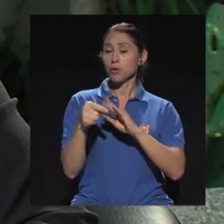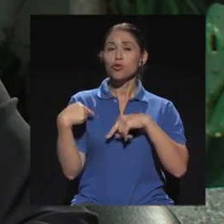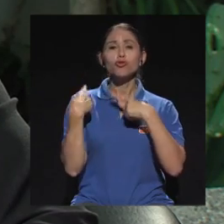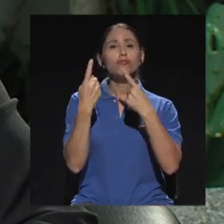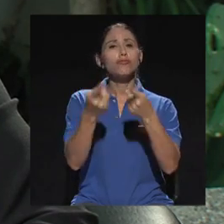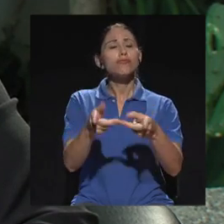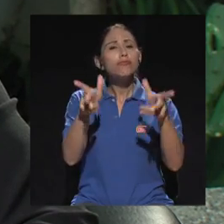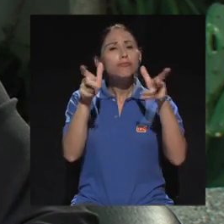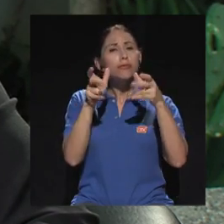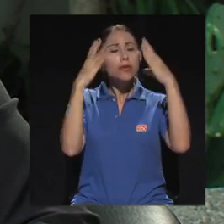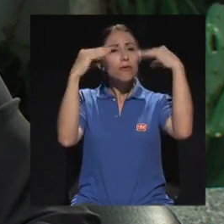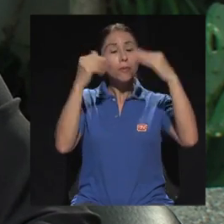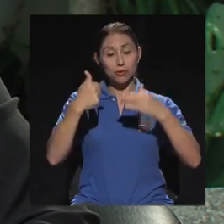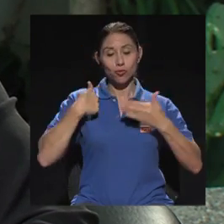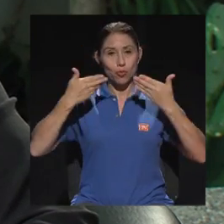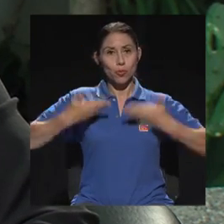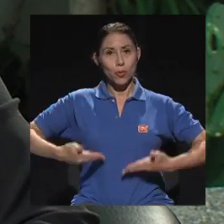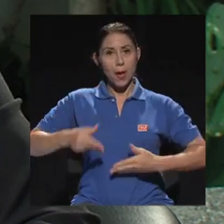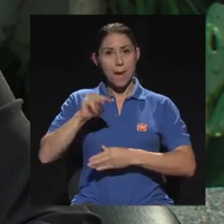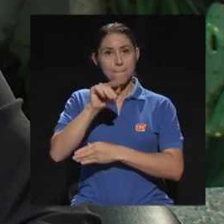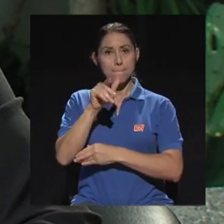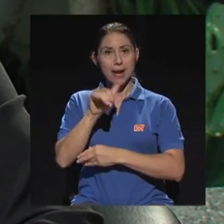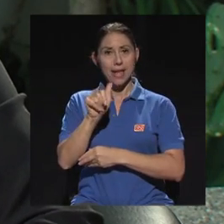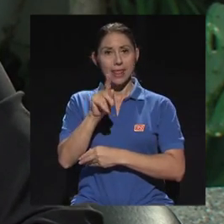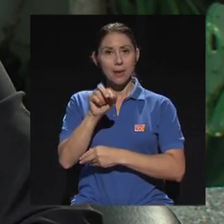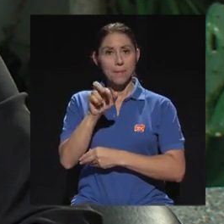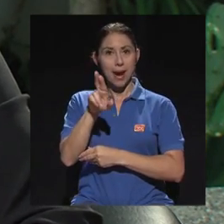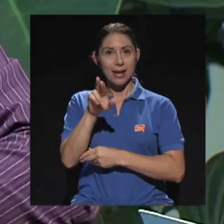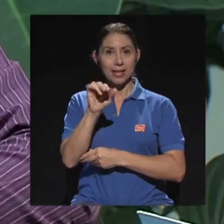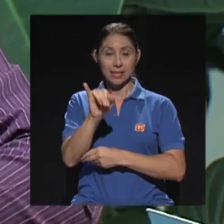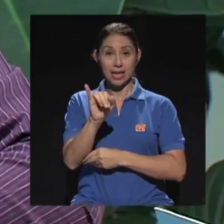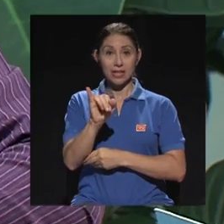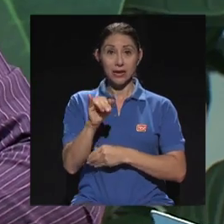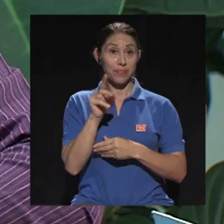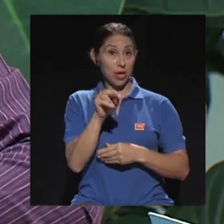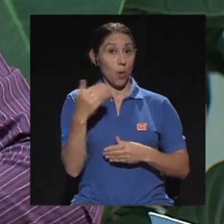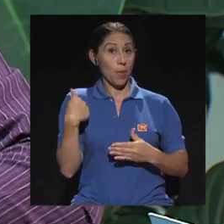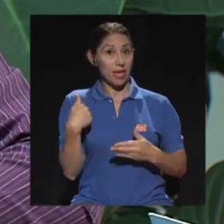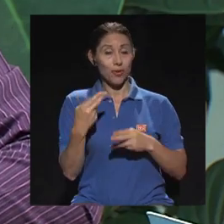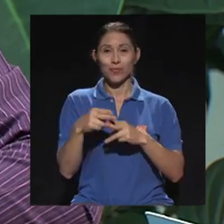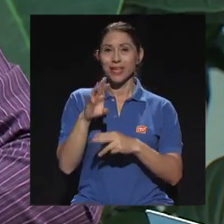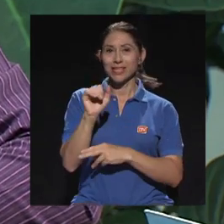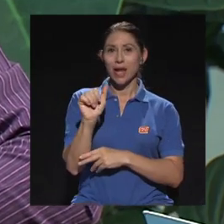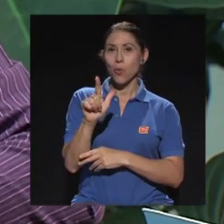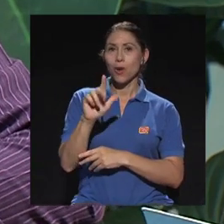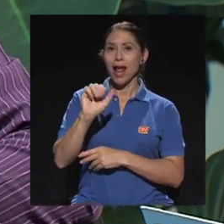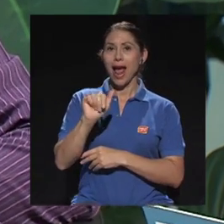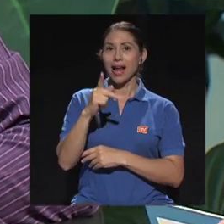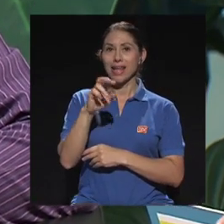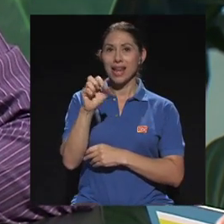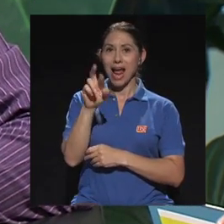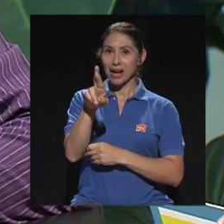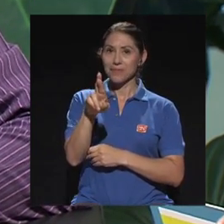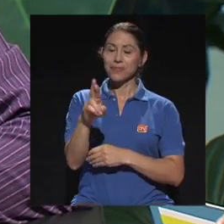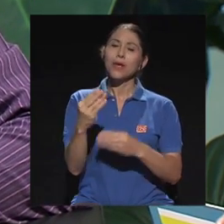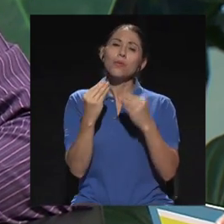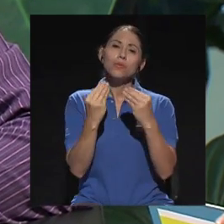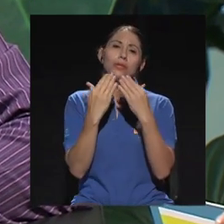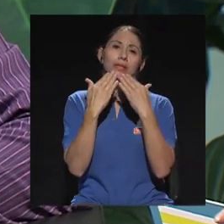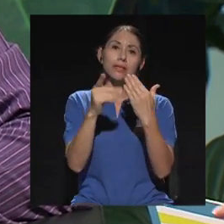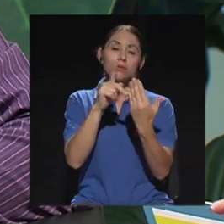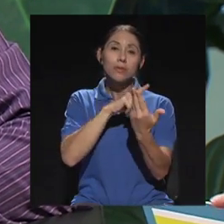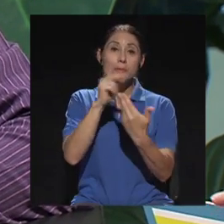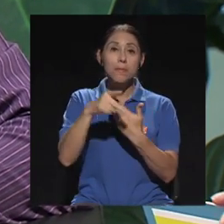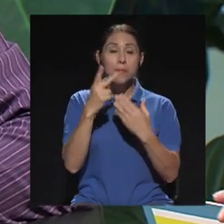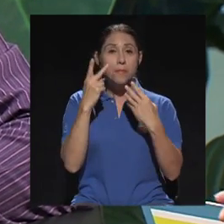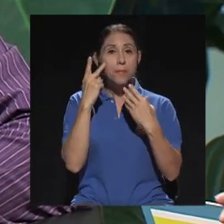información. Hoy estaremos con ustedes, María del Mar Izaguirre Cedeño y mi compañero Saúl Aguilar. Desde ya, muchísimas gracias por su sintonía